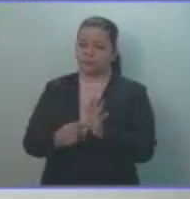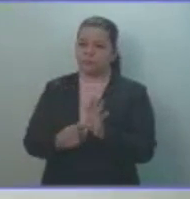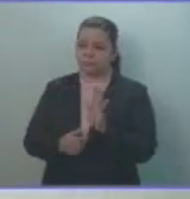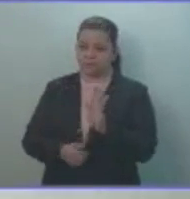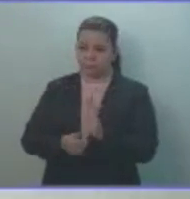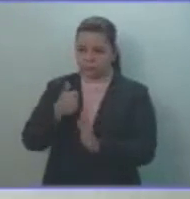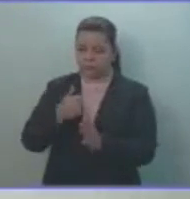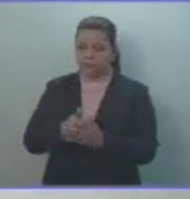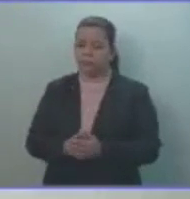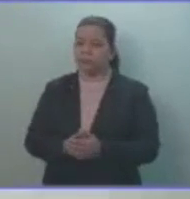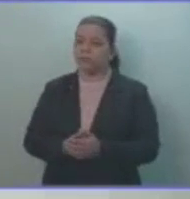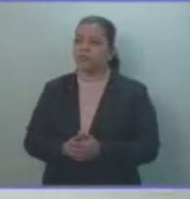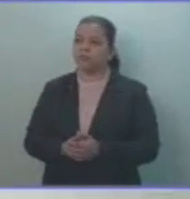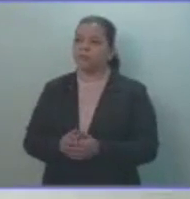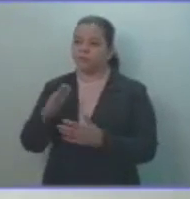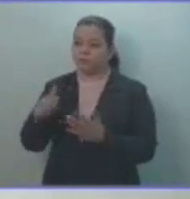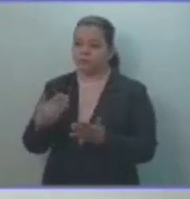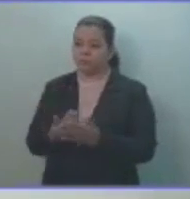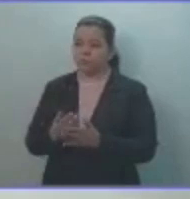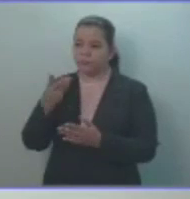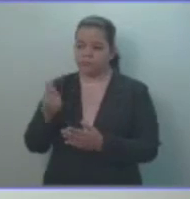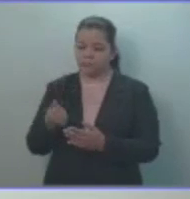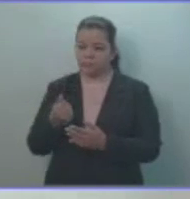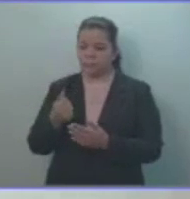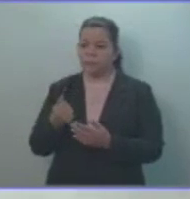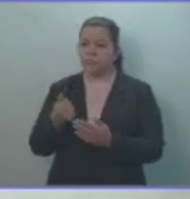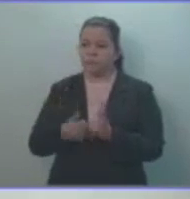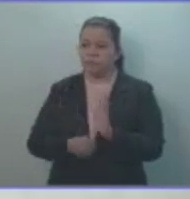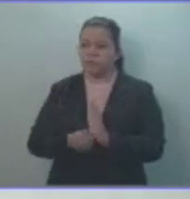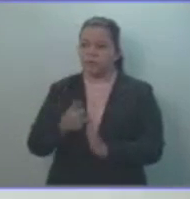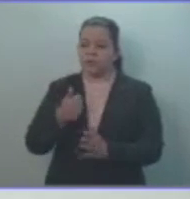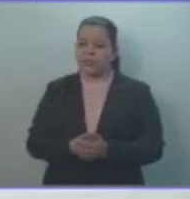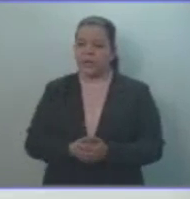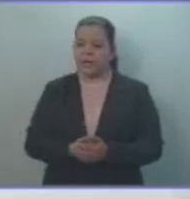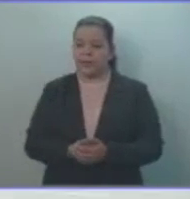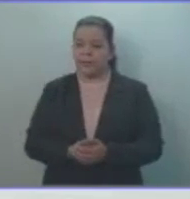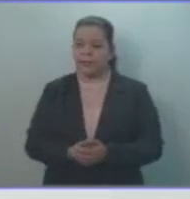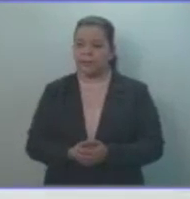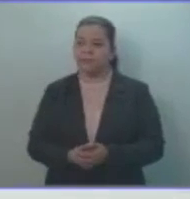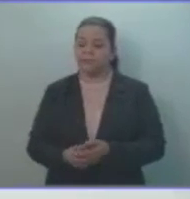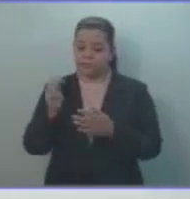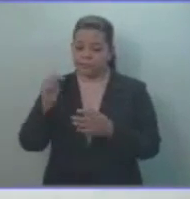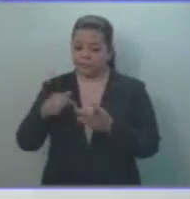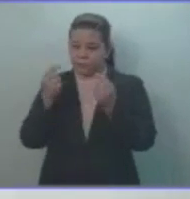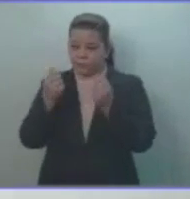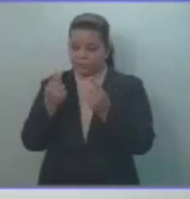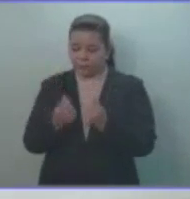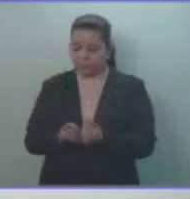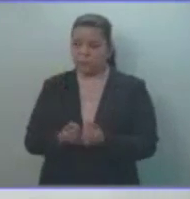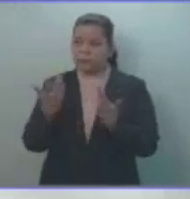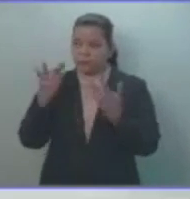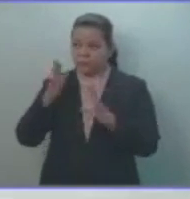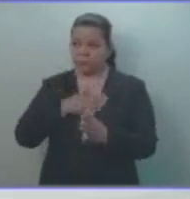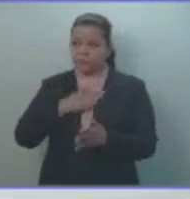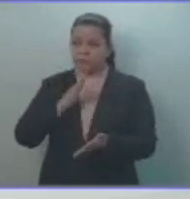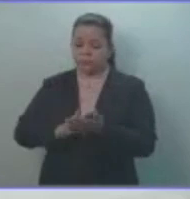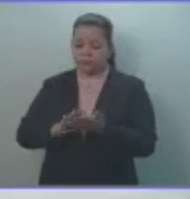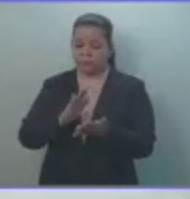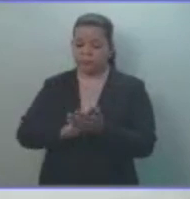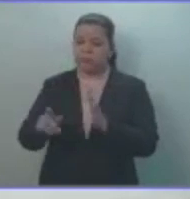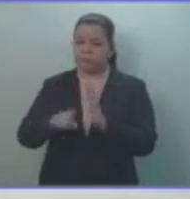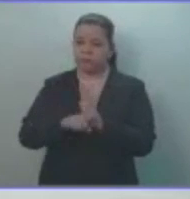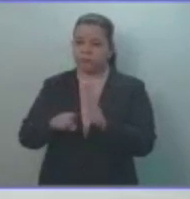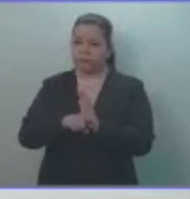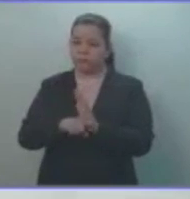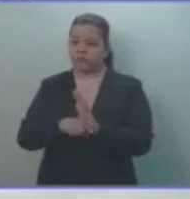presenta cuál es la situación y la calidad del gasto público. Este presupuesto conlleva los gastos mínimos,